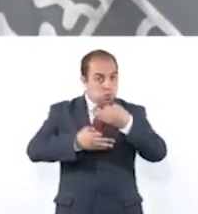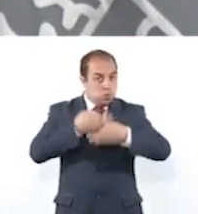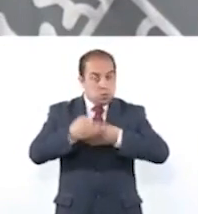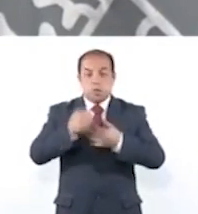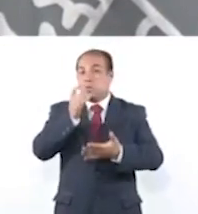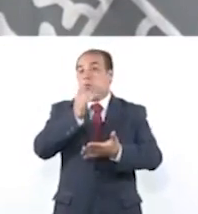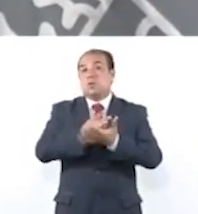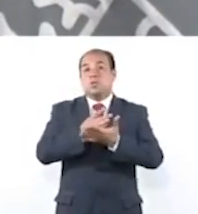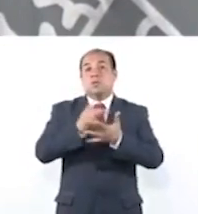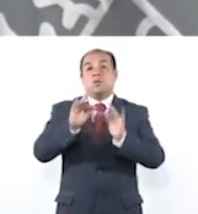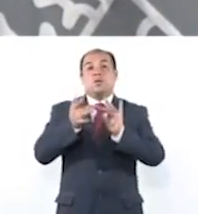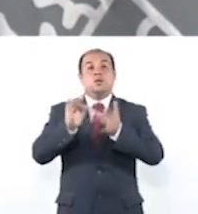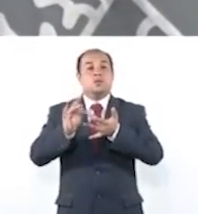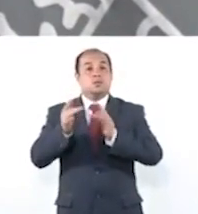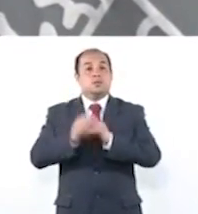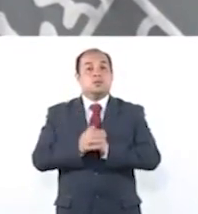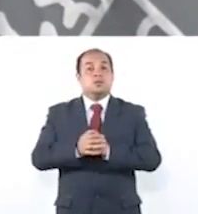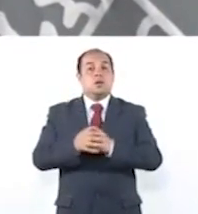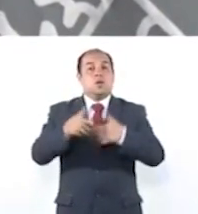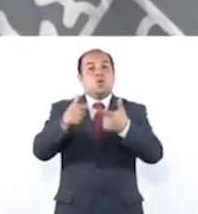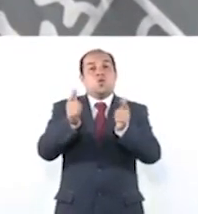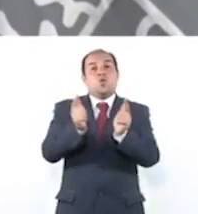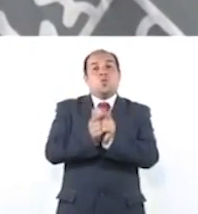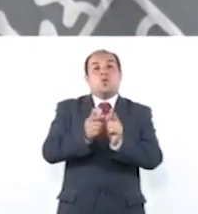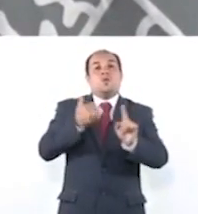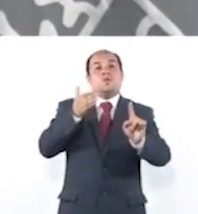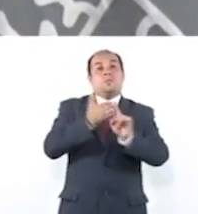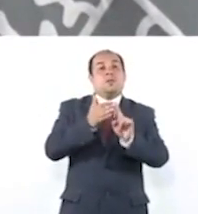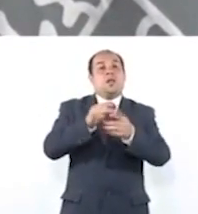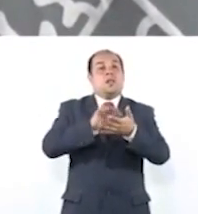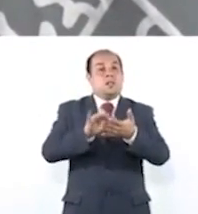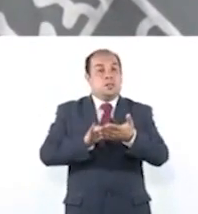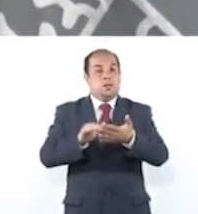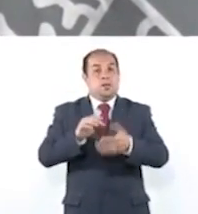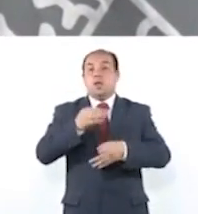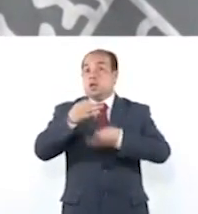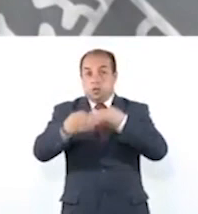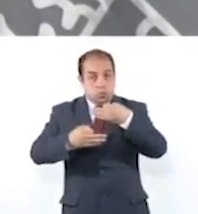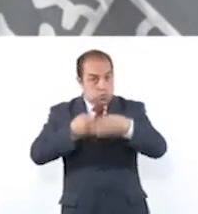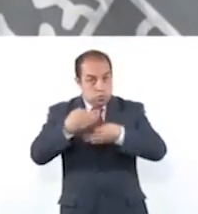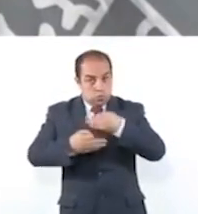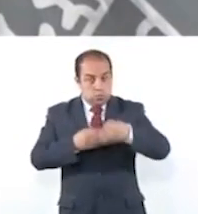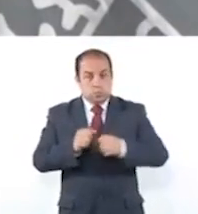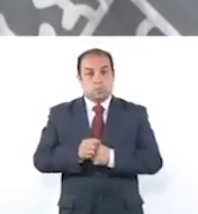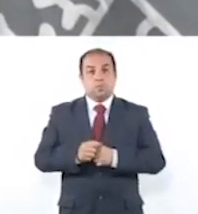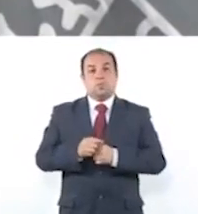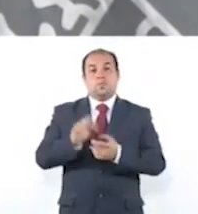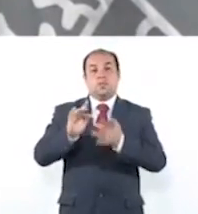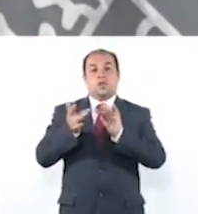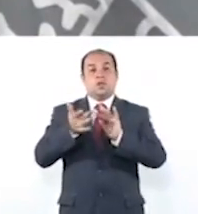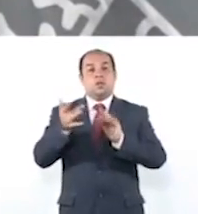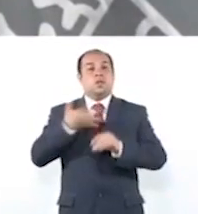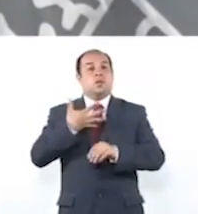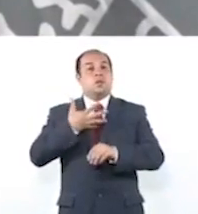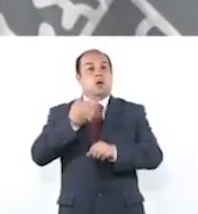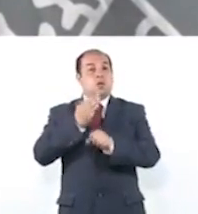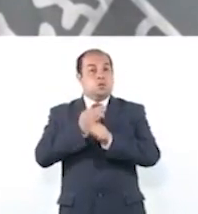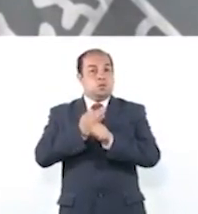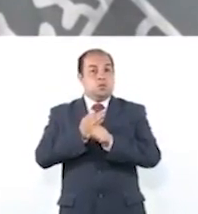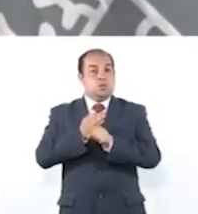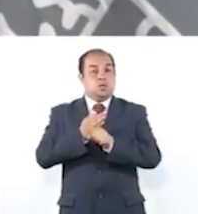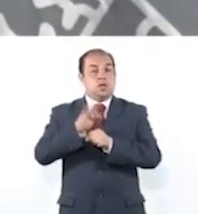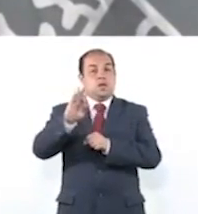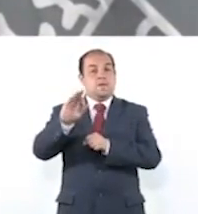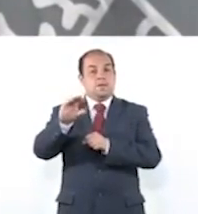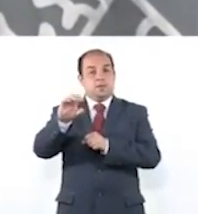solo las redes de ligadas al tema lectura, sino todas, y las redes que contamos en estos momentos en el